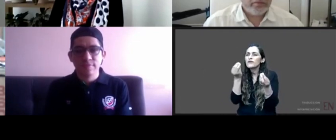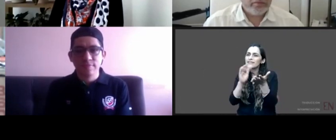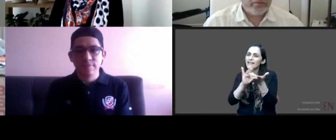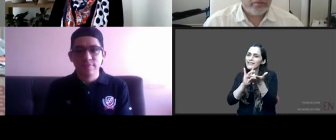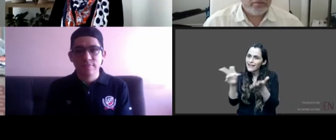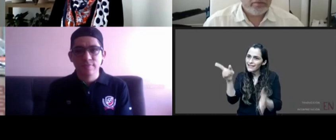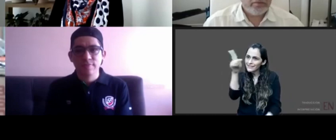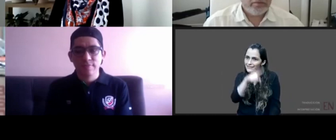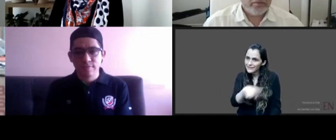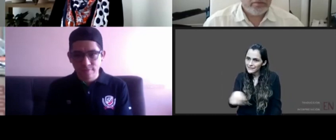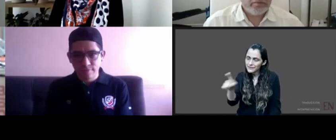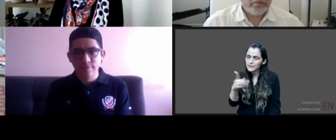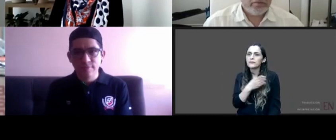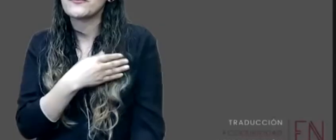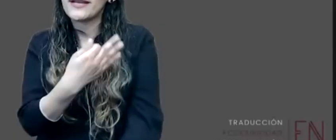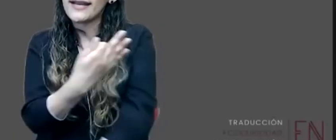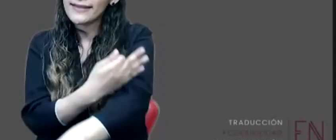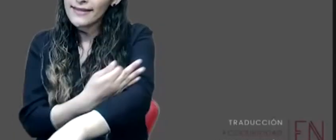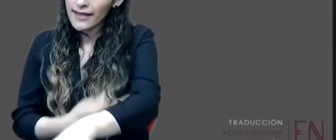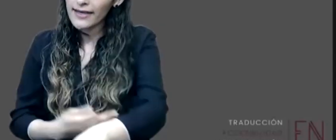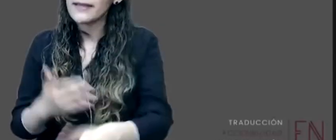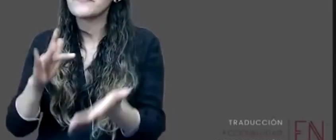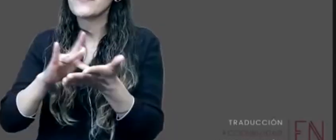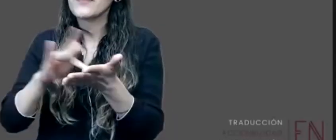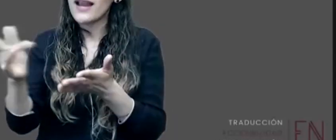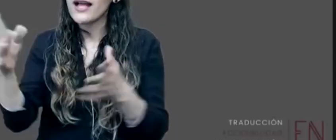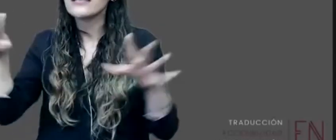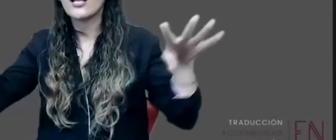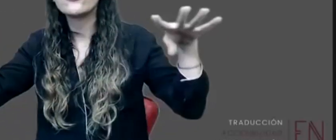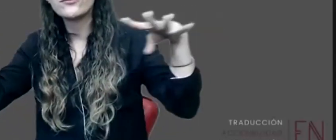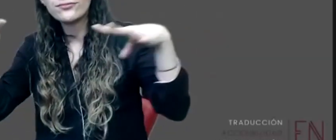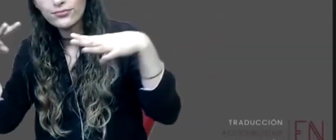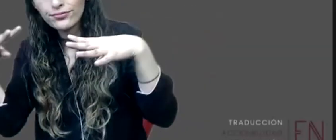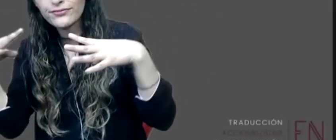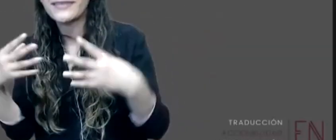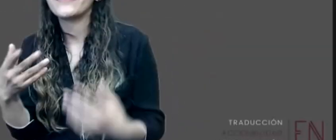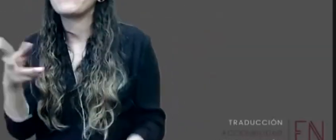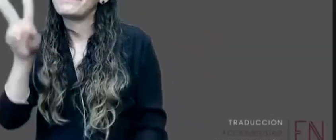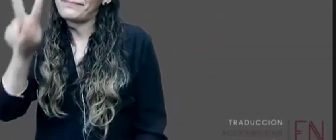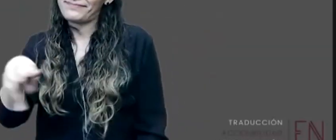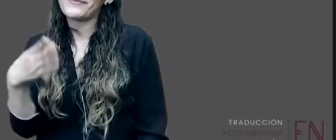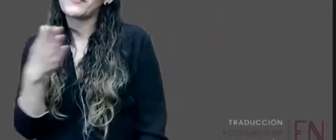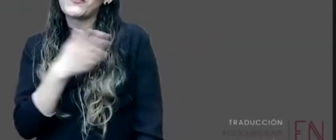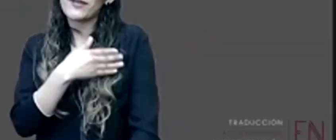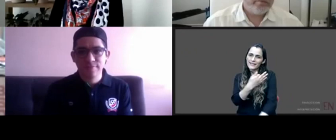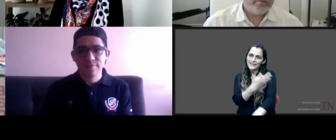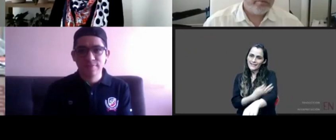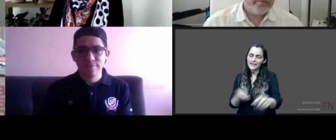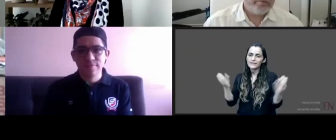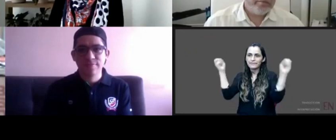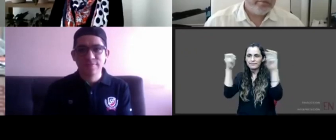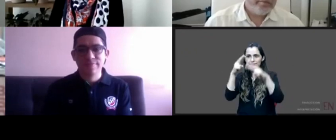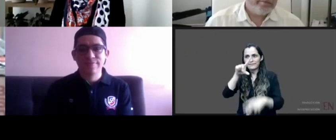tarde, y apreciamos su presencia, y a la audiencia, que tengan muy buena tarde. Hasta luego.